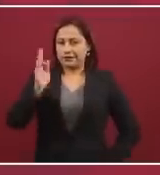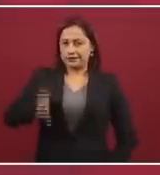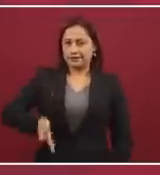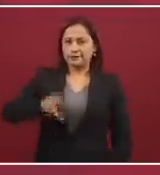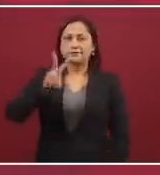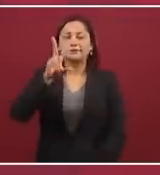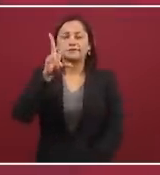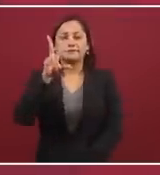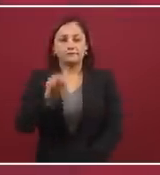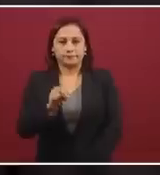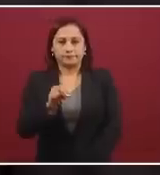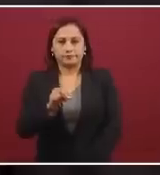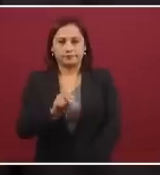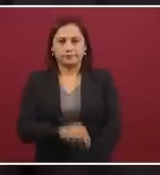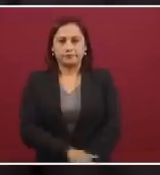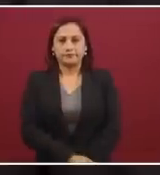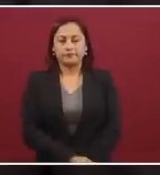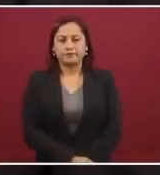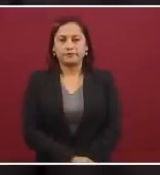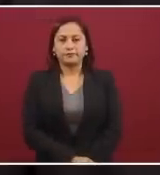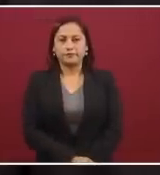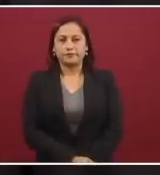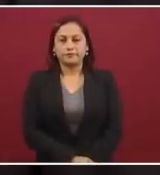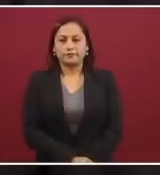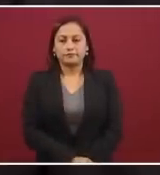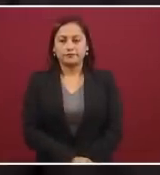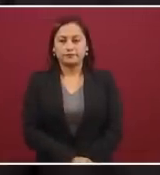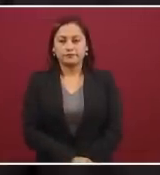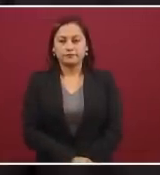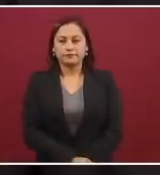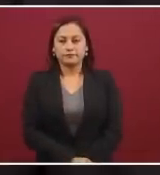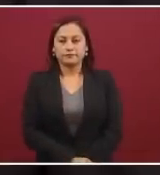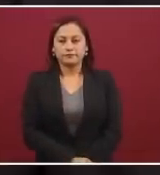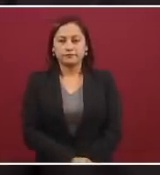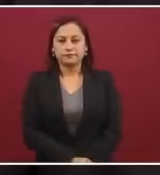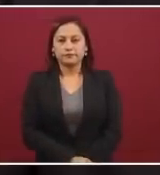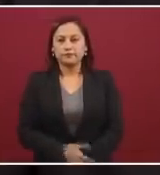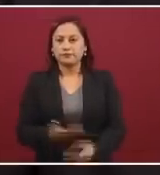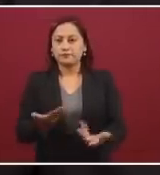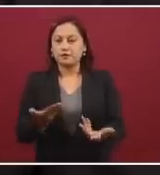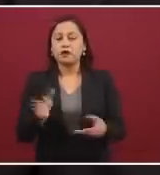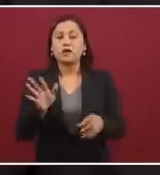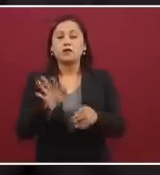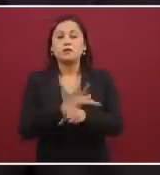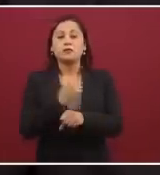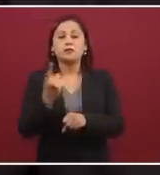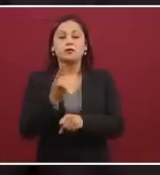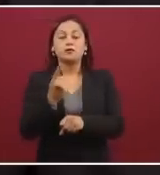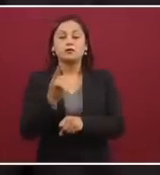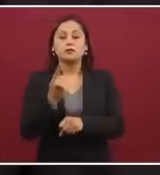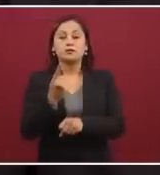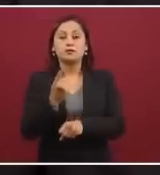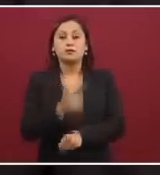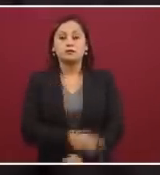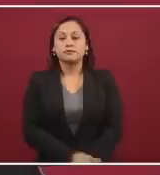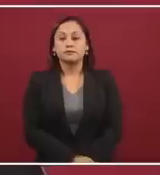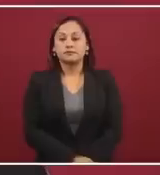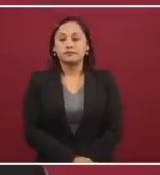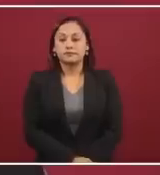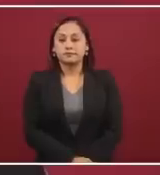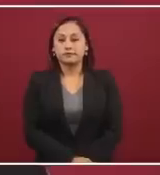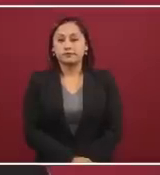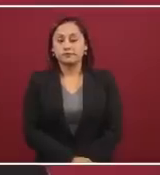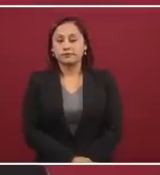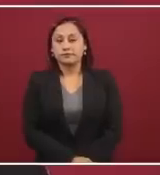es cosa d tener la denuncia y que nosotros